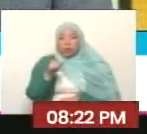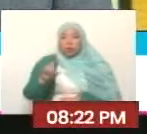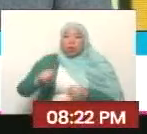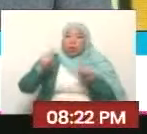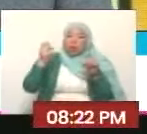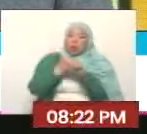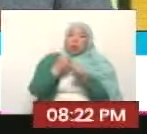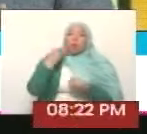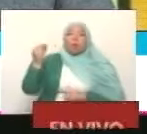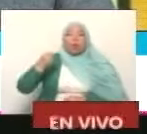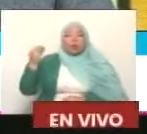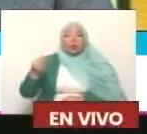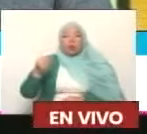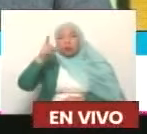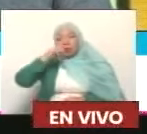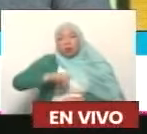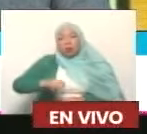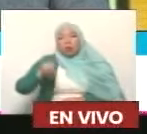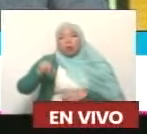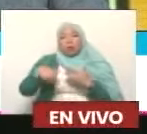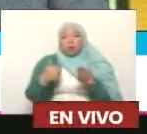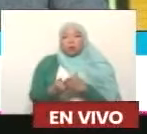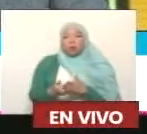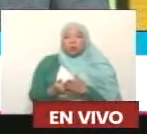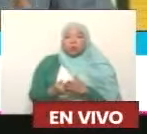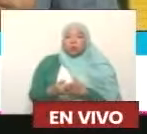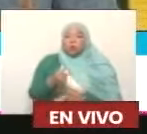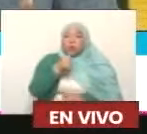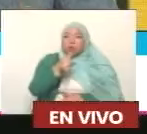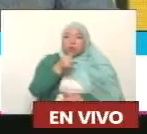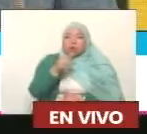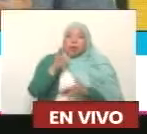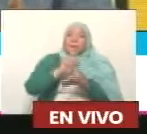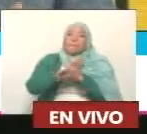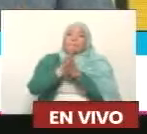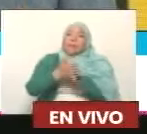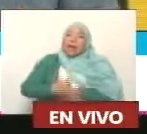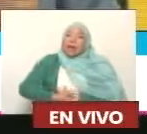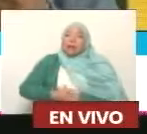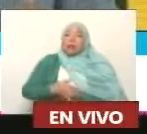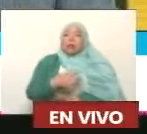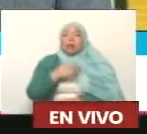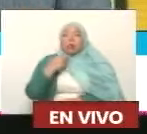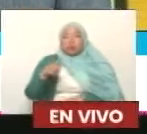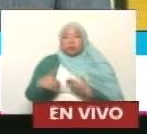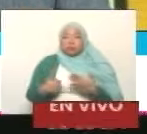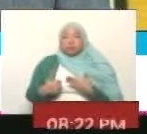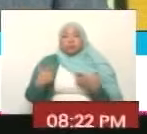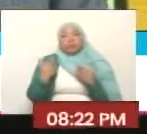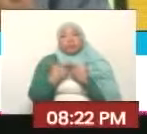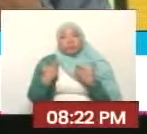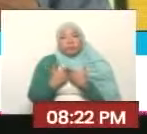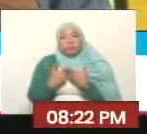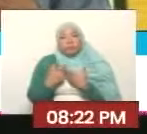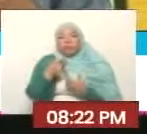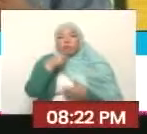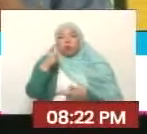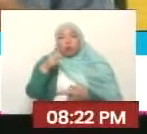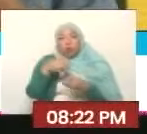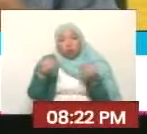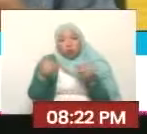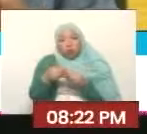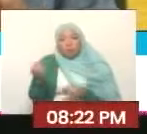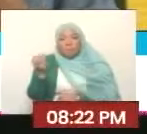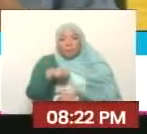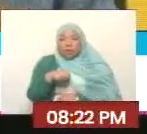Esta juventud, como en los años 60, está diciendo, ya basta de genocidio, ya basta de guerra. Ni un dólar más